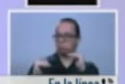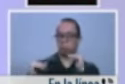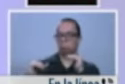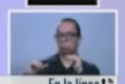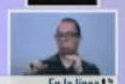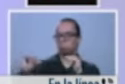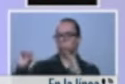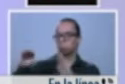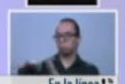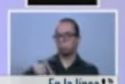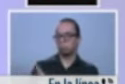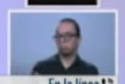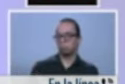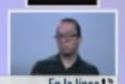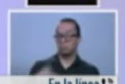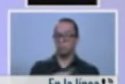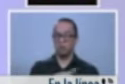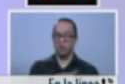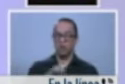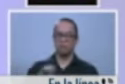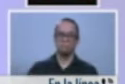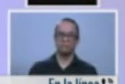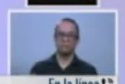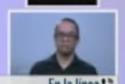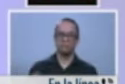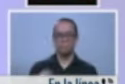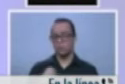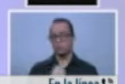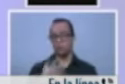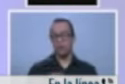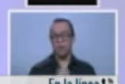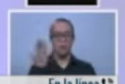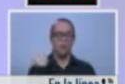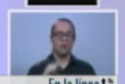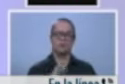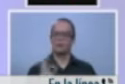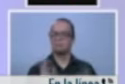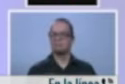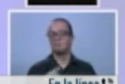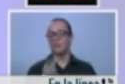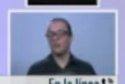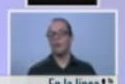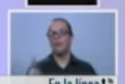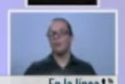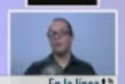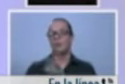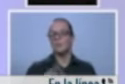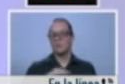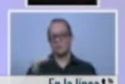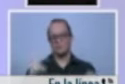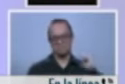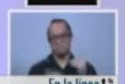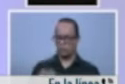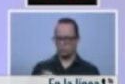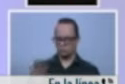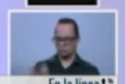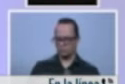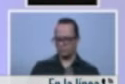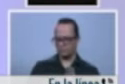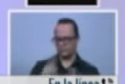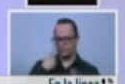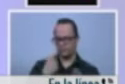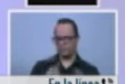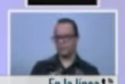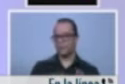responsabilidad tan relevante como es una gubernatura, lejos de ir avanzando en ese sentido, pareciera que ciertamente vamos en retroceso,